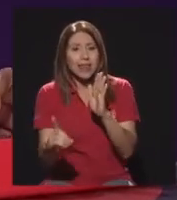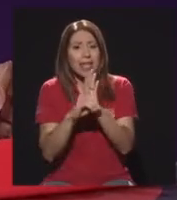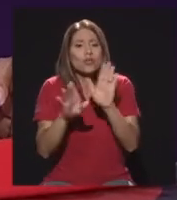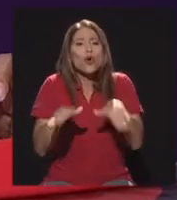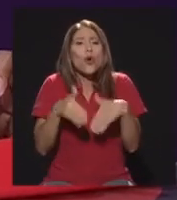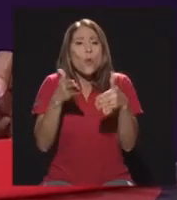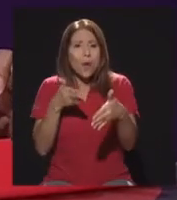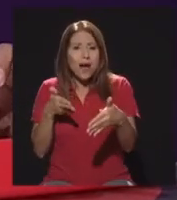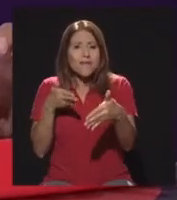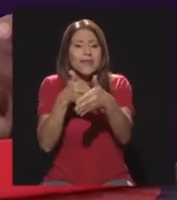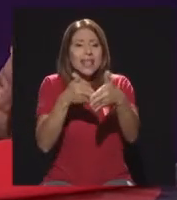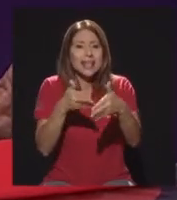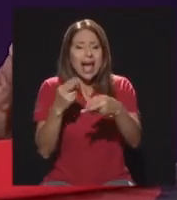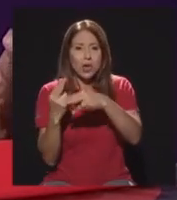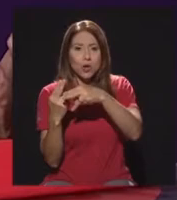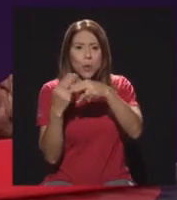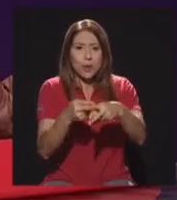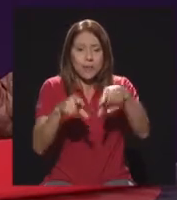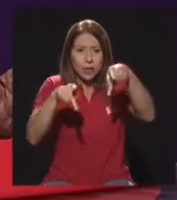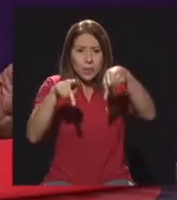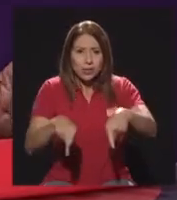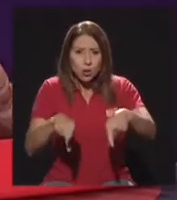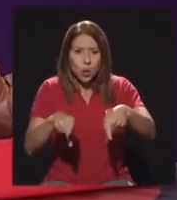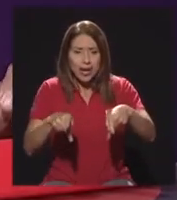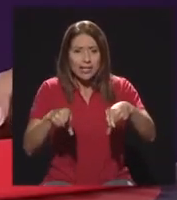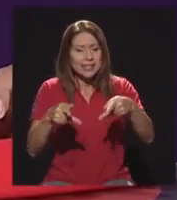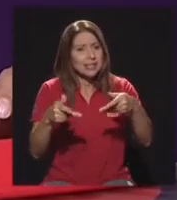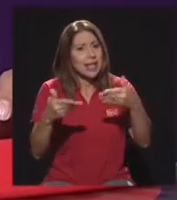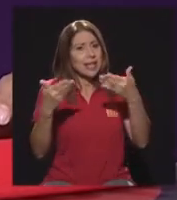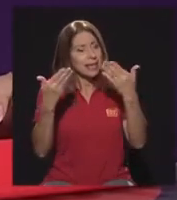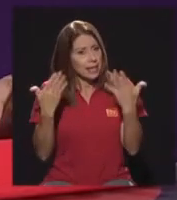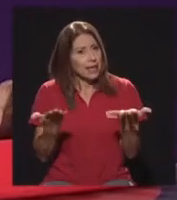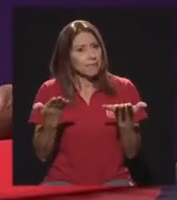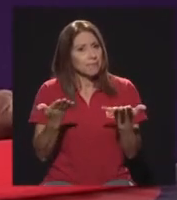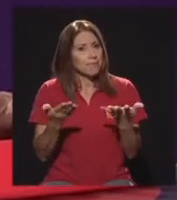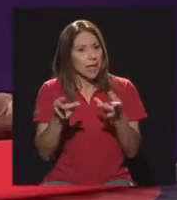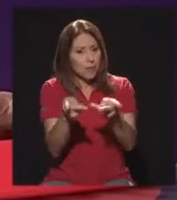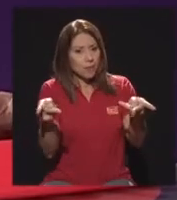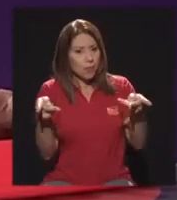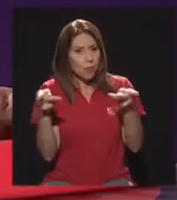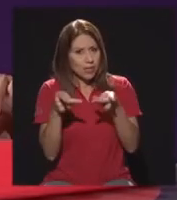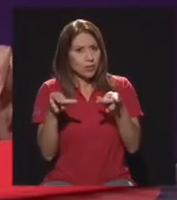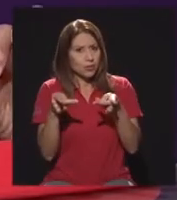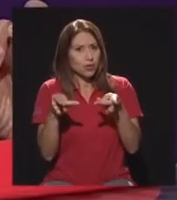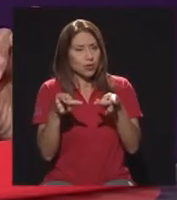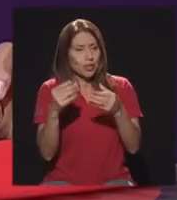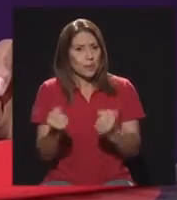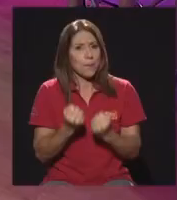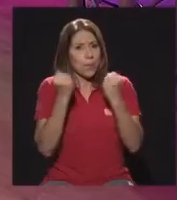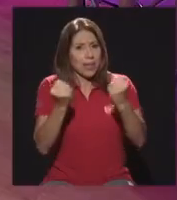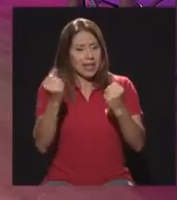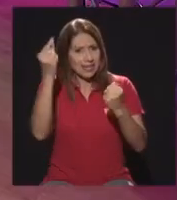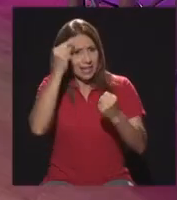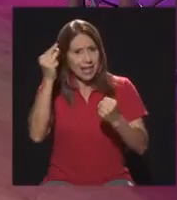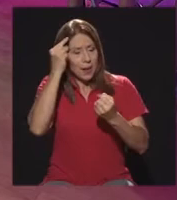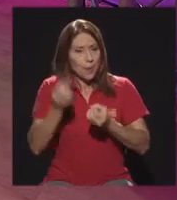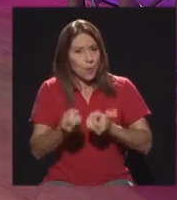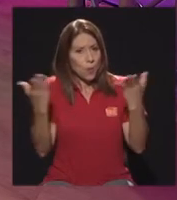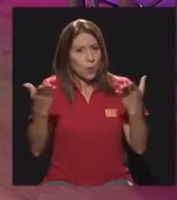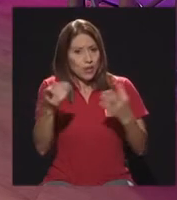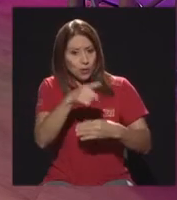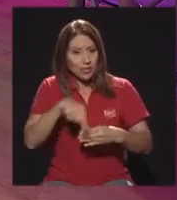abiertamente dogmáticas religiosas en altos cargos en los poderes del estado para conversar